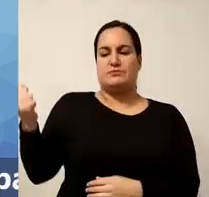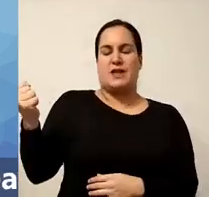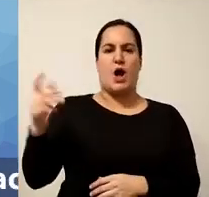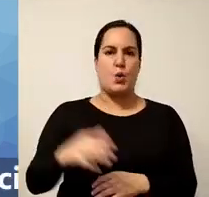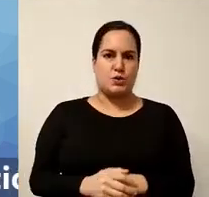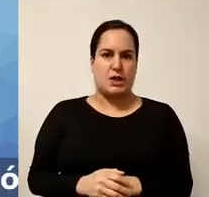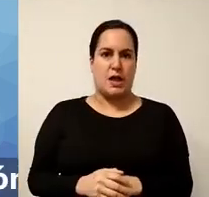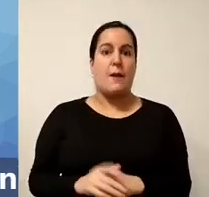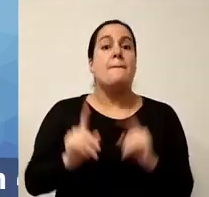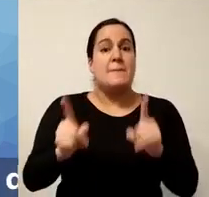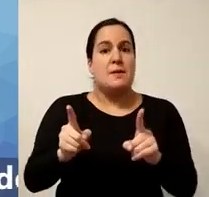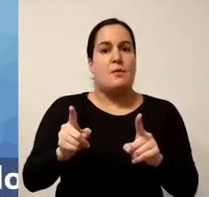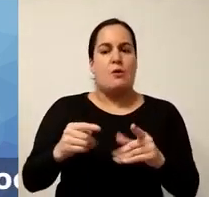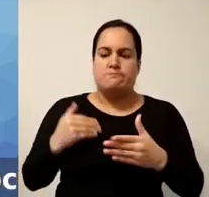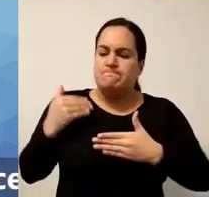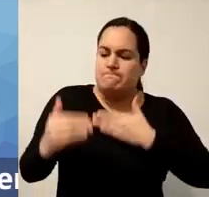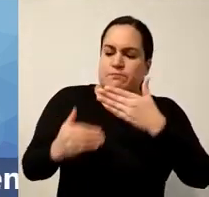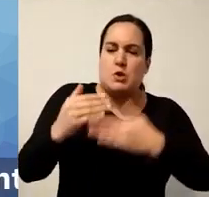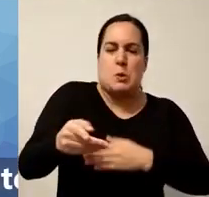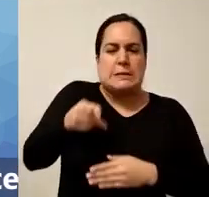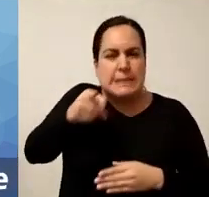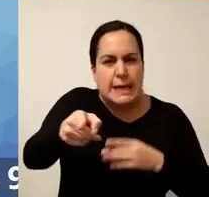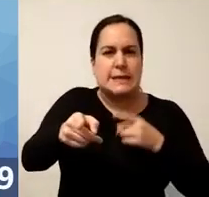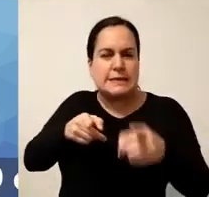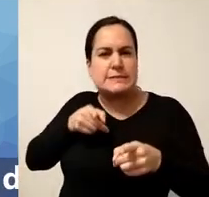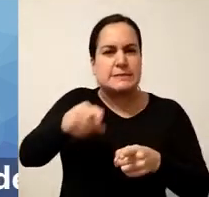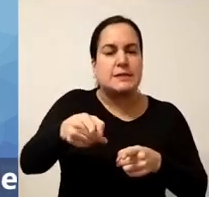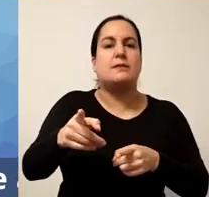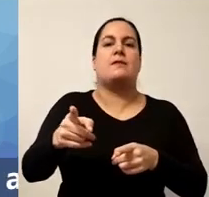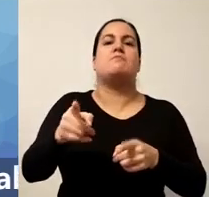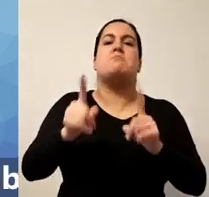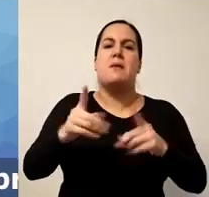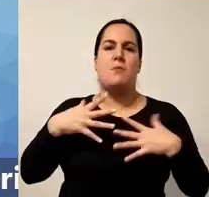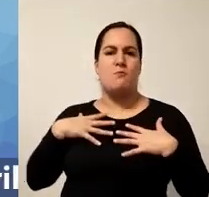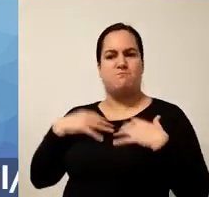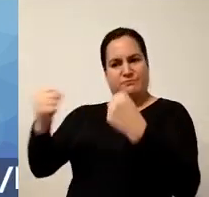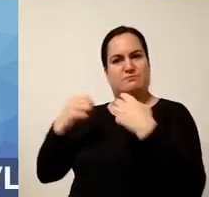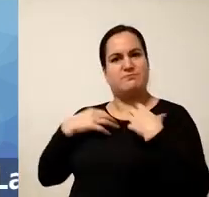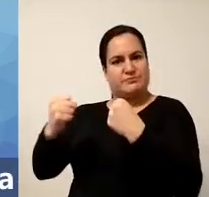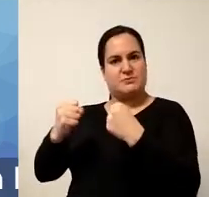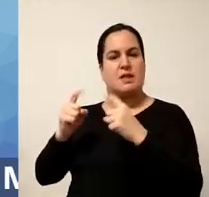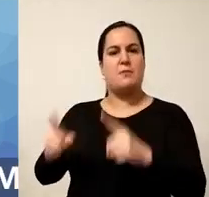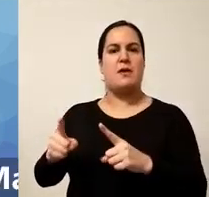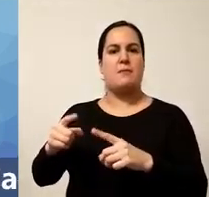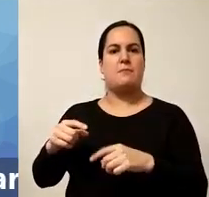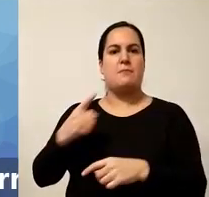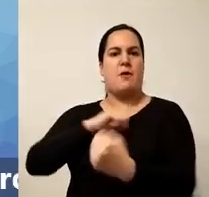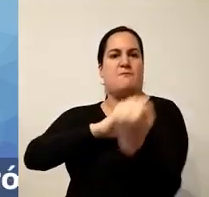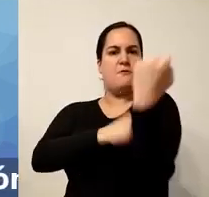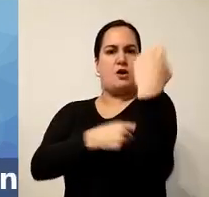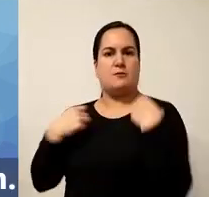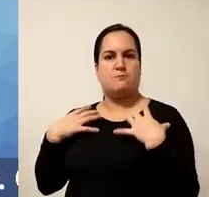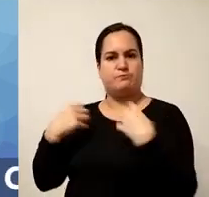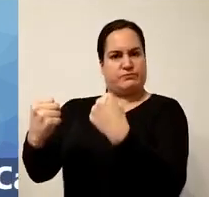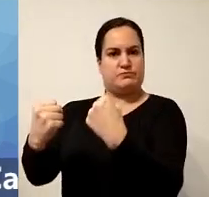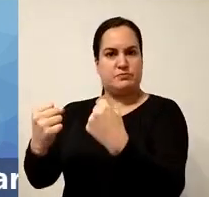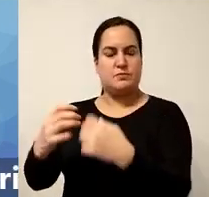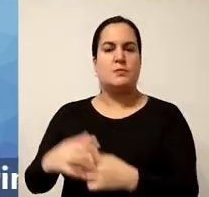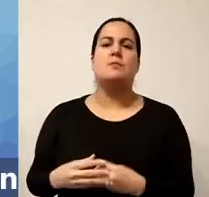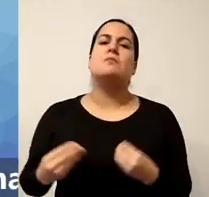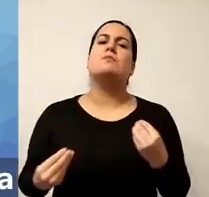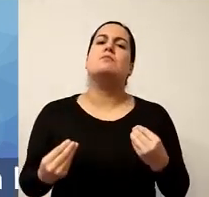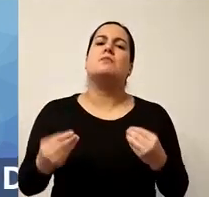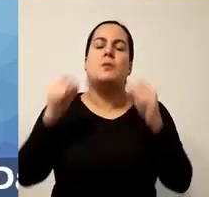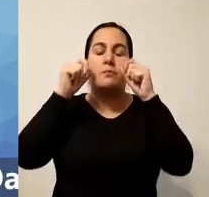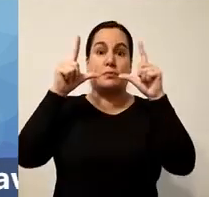también el líbano y tantos otros bueno esas luchas esa efervescencia está latente hoy